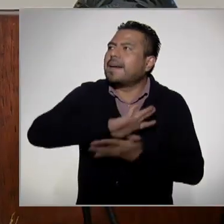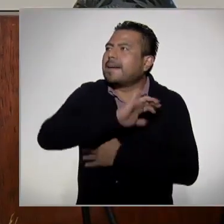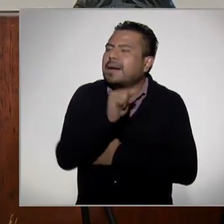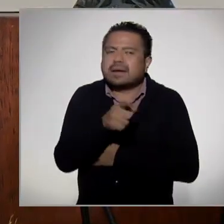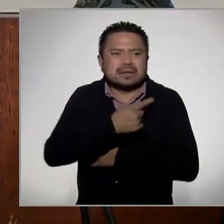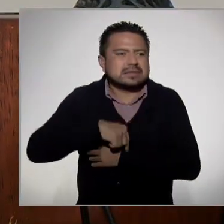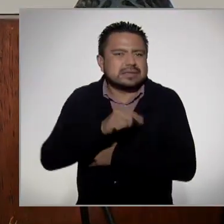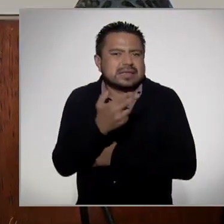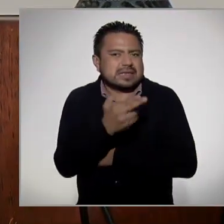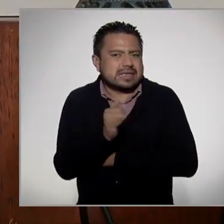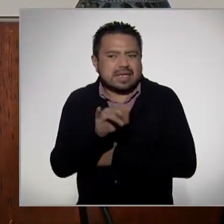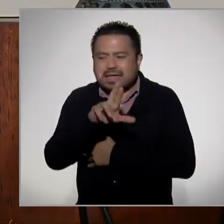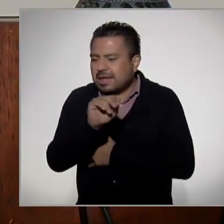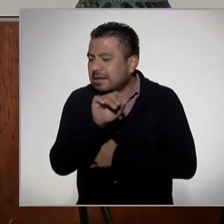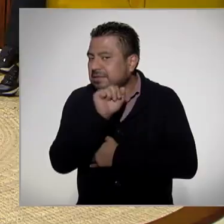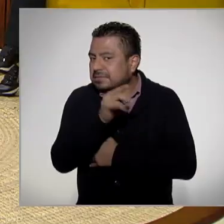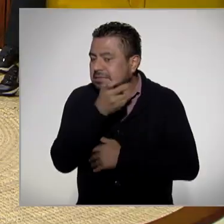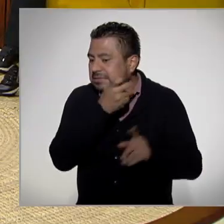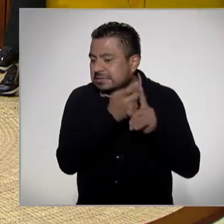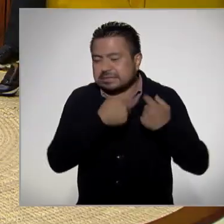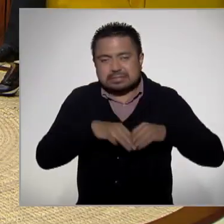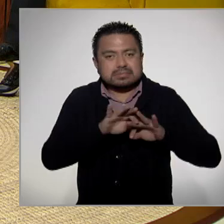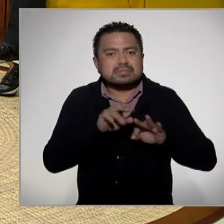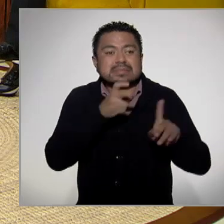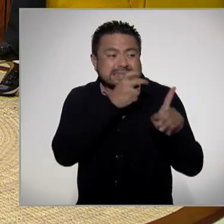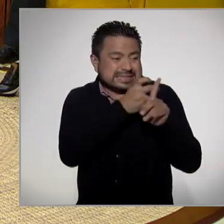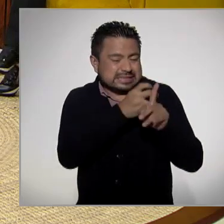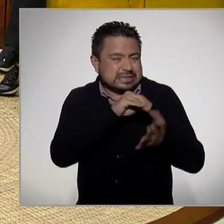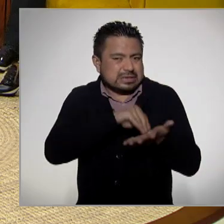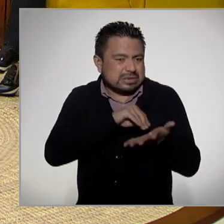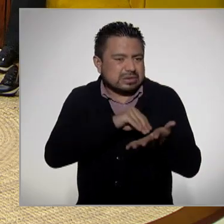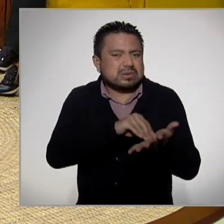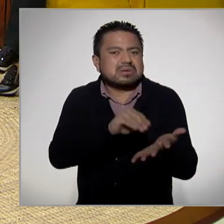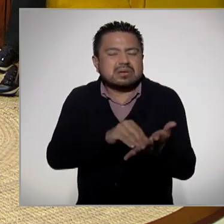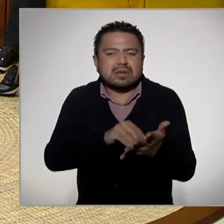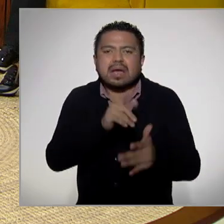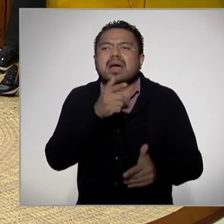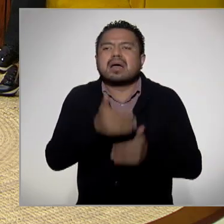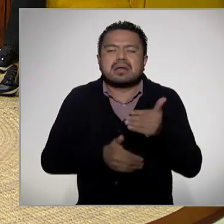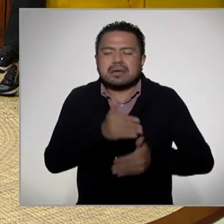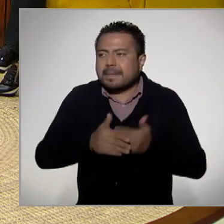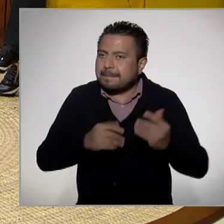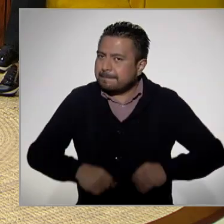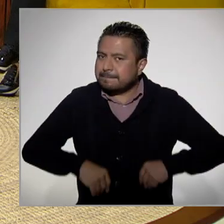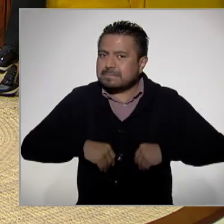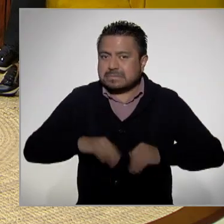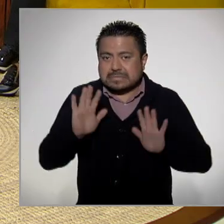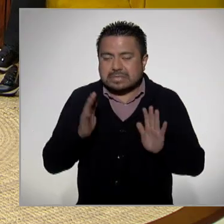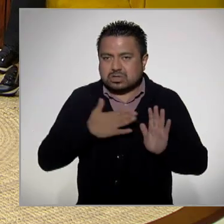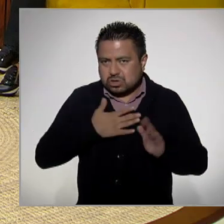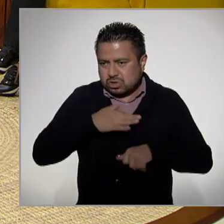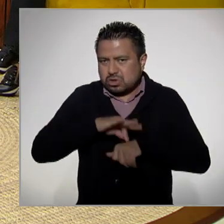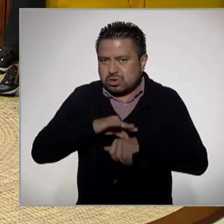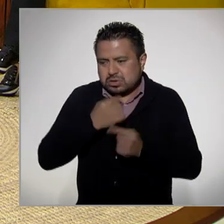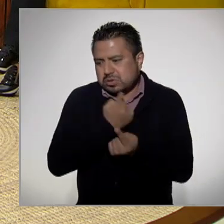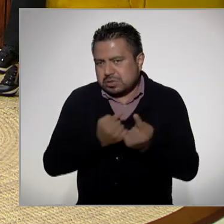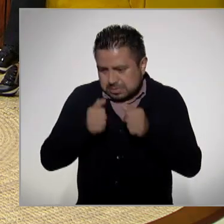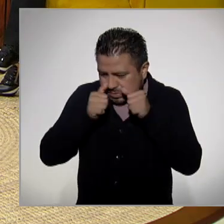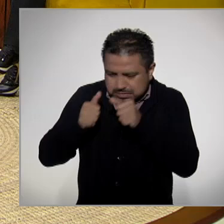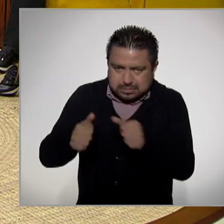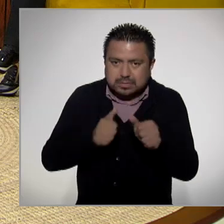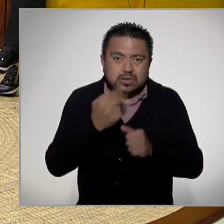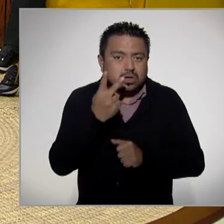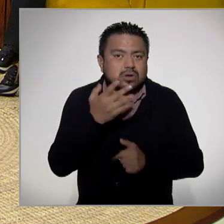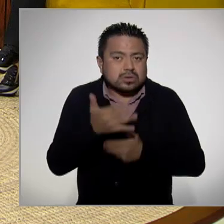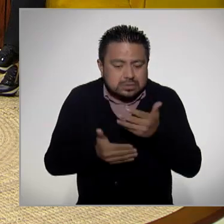reserva de llegar y entonces esa reserva de hierro es precisamente la que en algunas etapas de la vida yo que soy pediatra hay dos